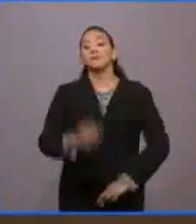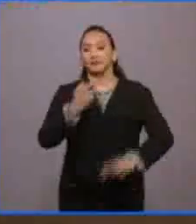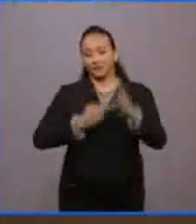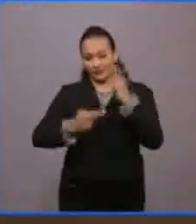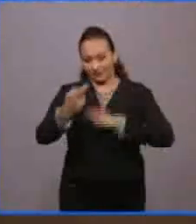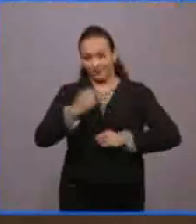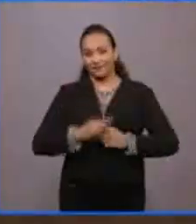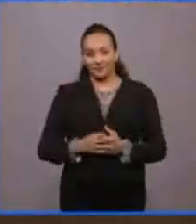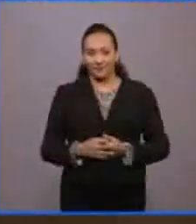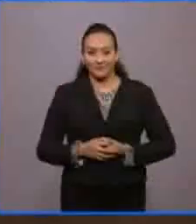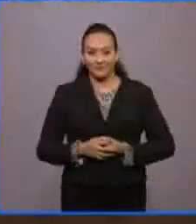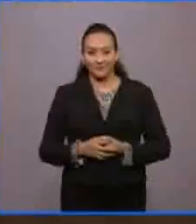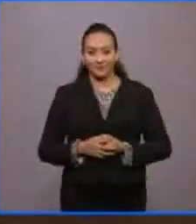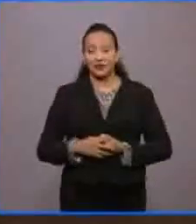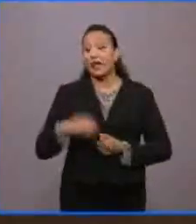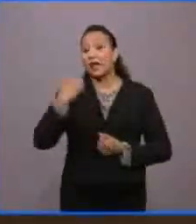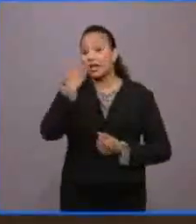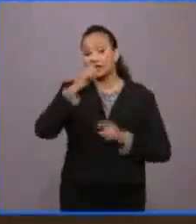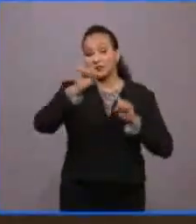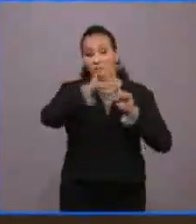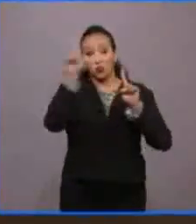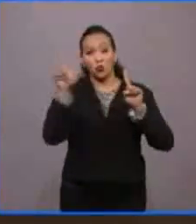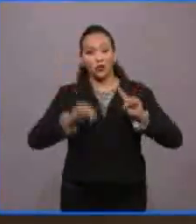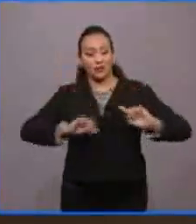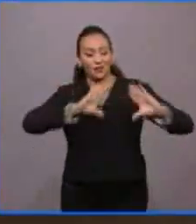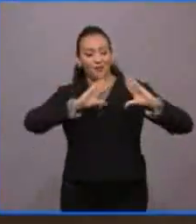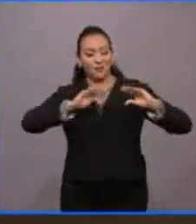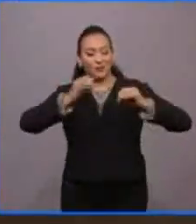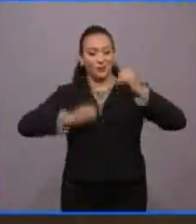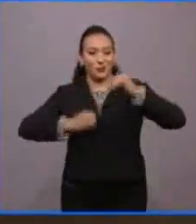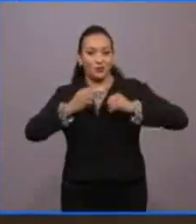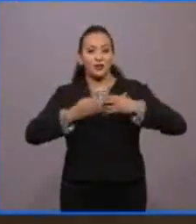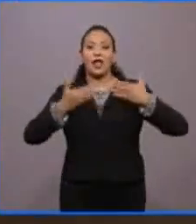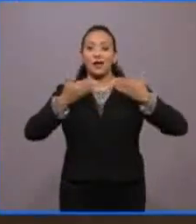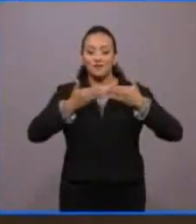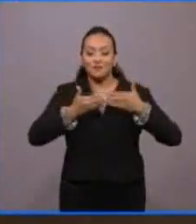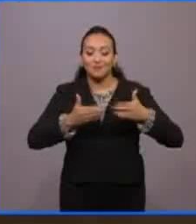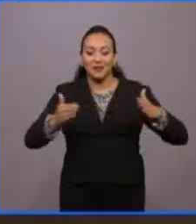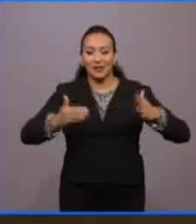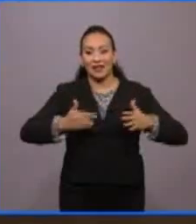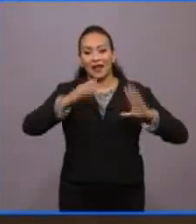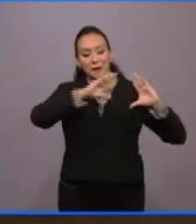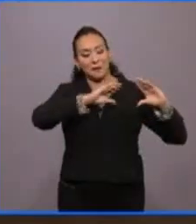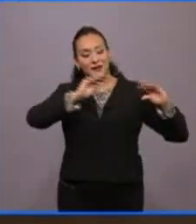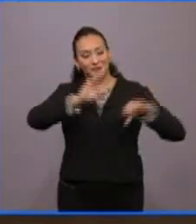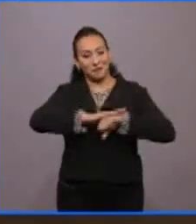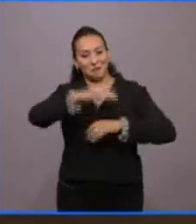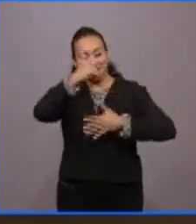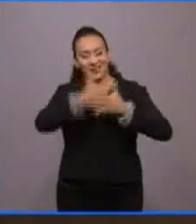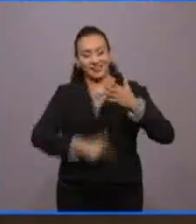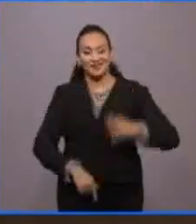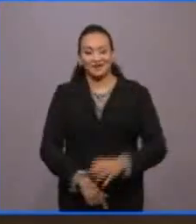Al regresar, la Escuela Federal de Formación Judicial amplía su cobertura de capacitación.